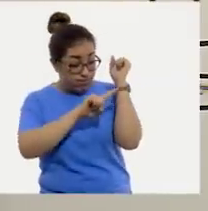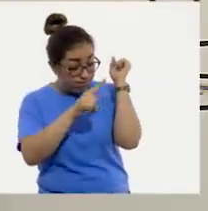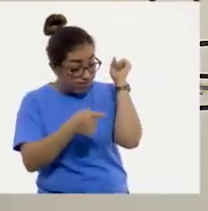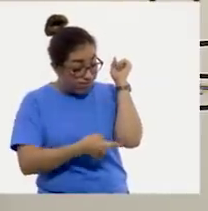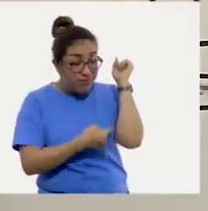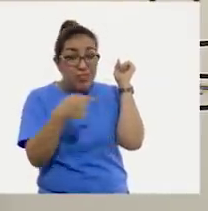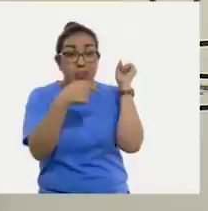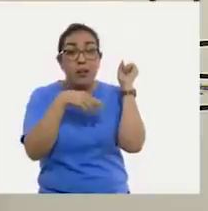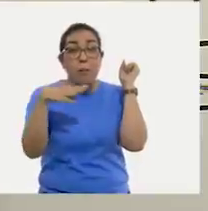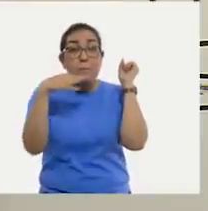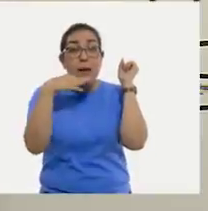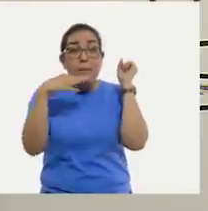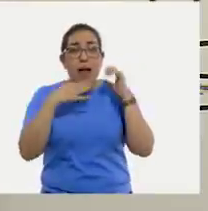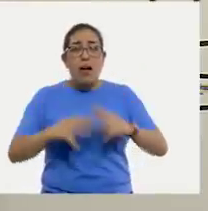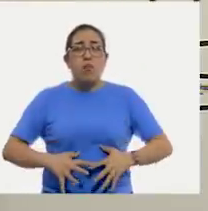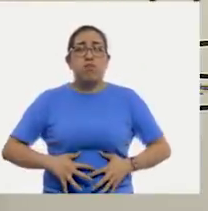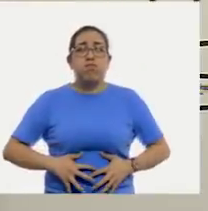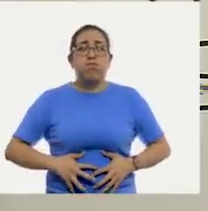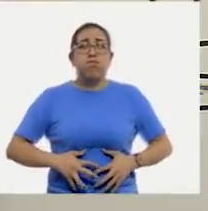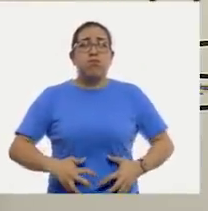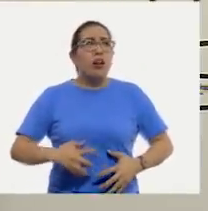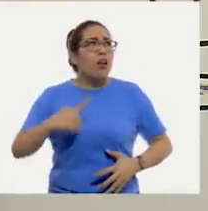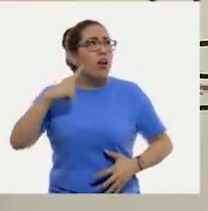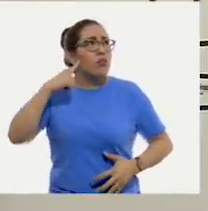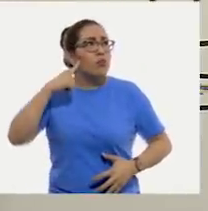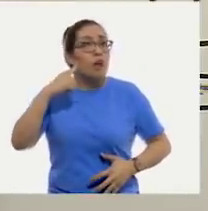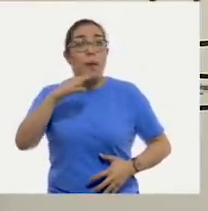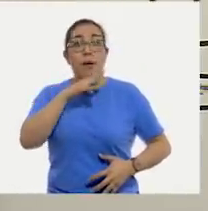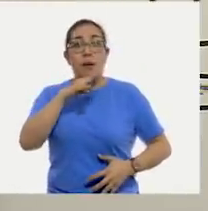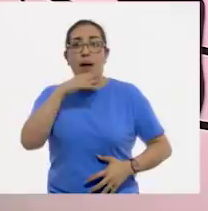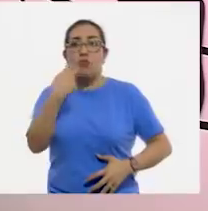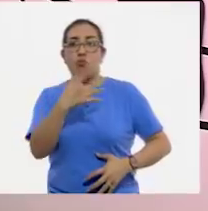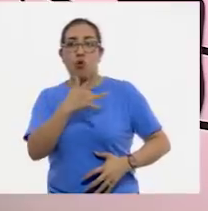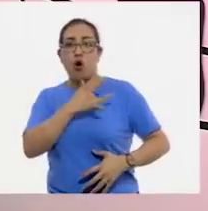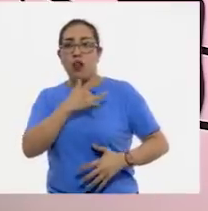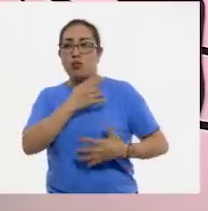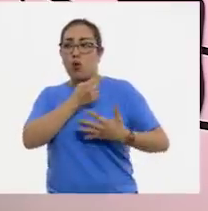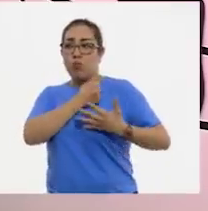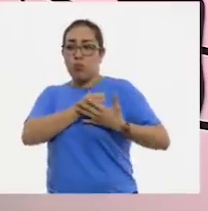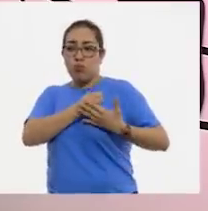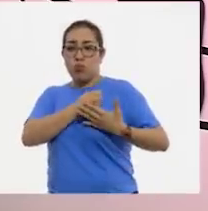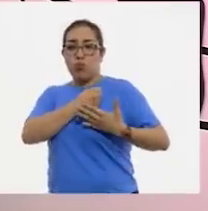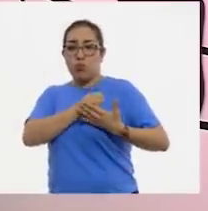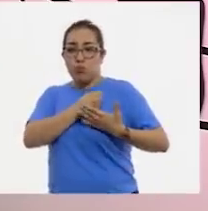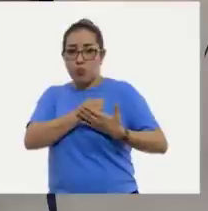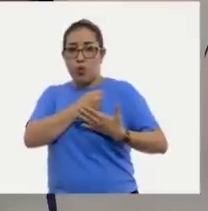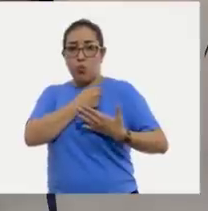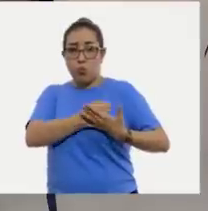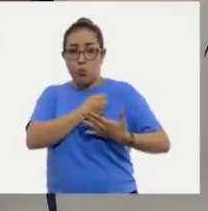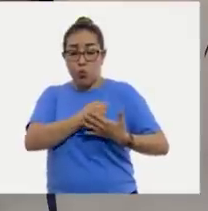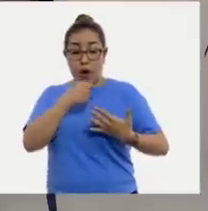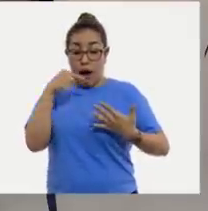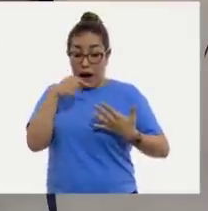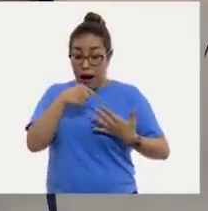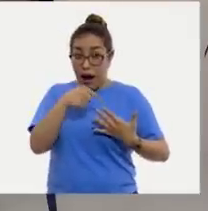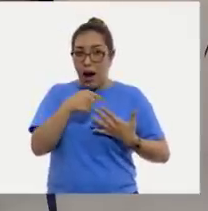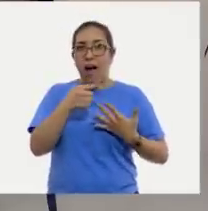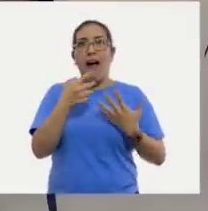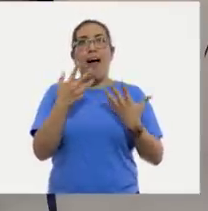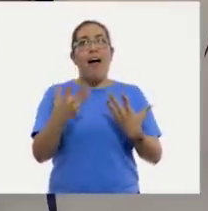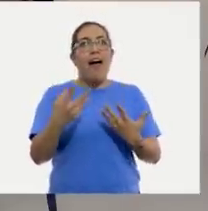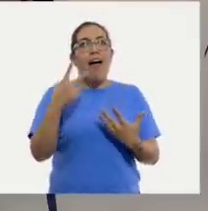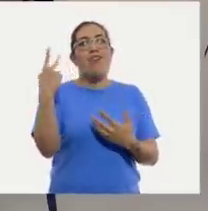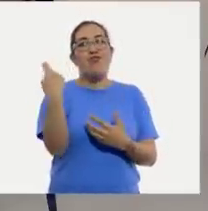fíjate, estamos oyendo los latidos del corazón. Pa, pa, pa, pa, pa, pa, pa, pa. Y eso es precisamente lo que